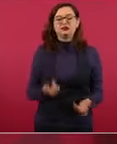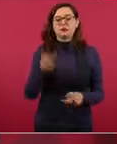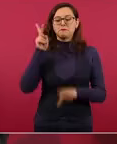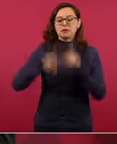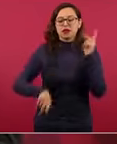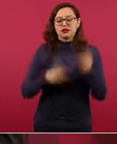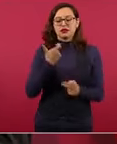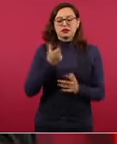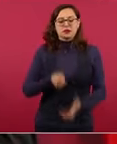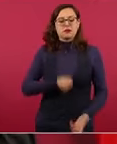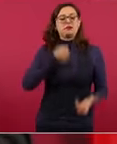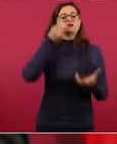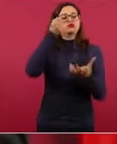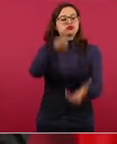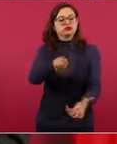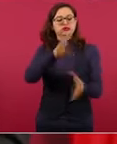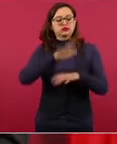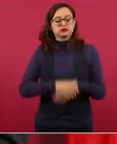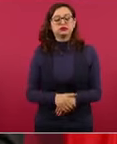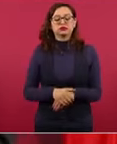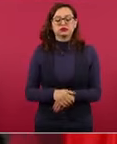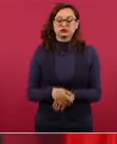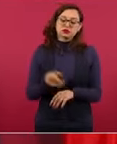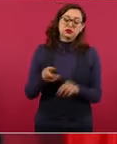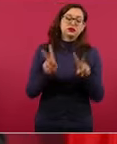se decía vamos a hacer un hospital